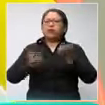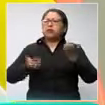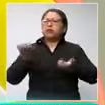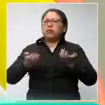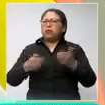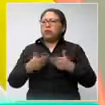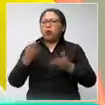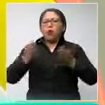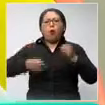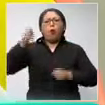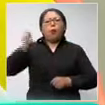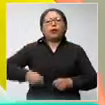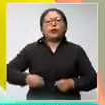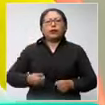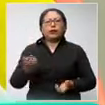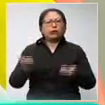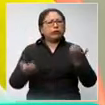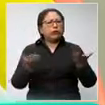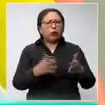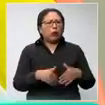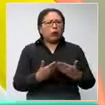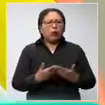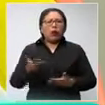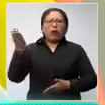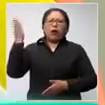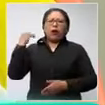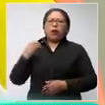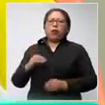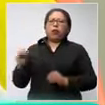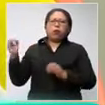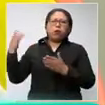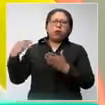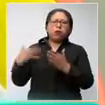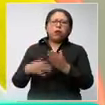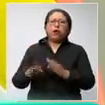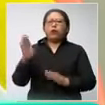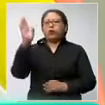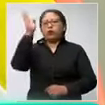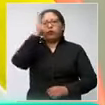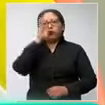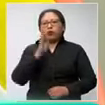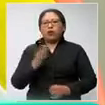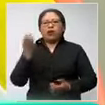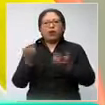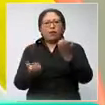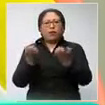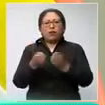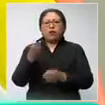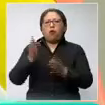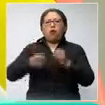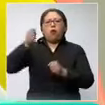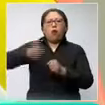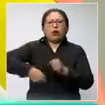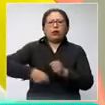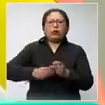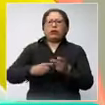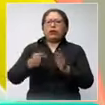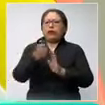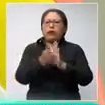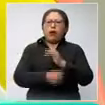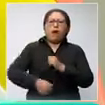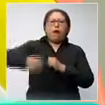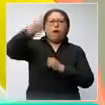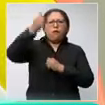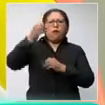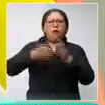ha hecho nunca en la vida del país, en la historia, desde la creación del Consejo de la Magistratura, Consejo de la Judicatura y antes,